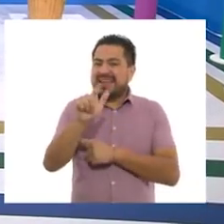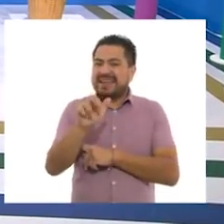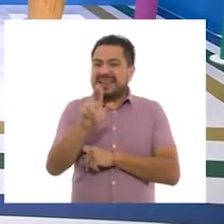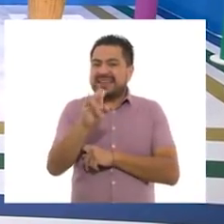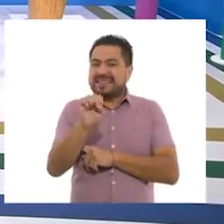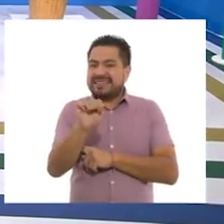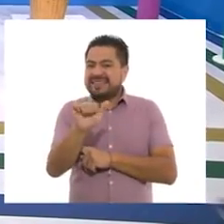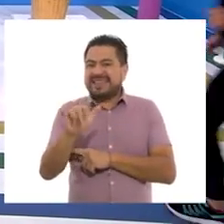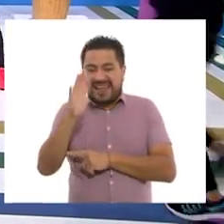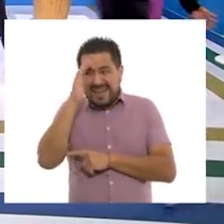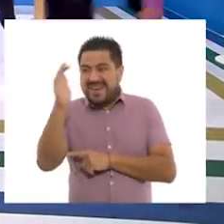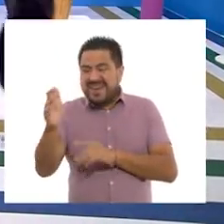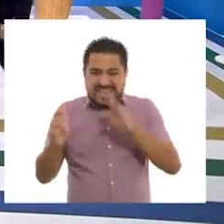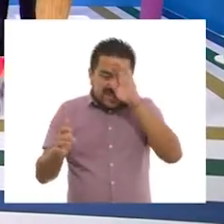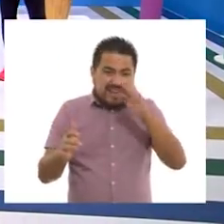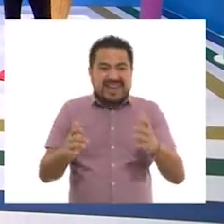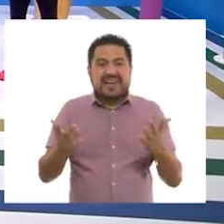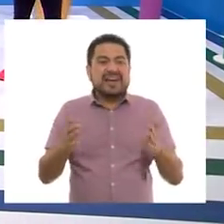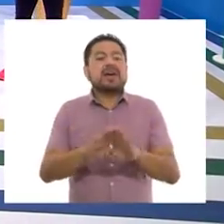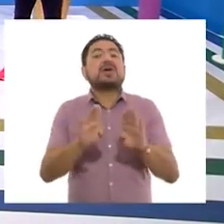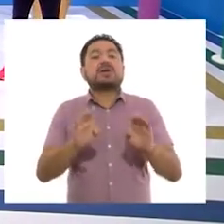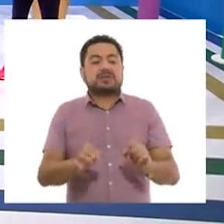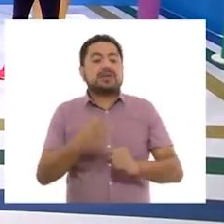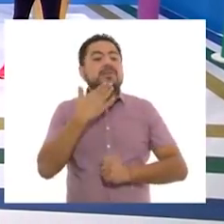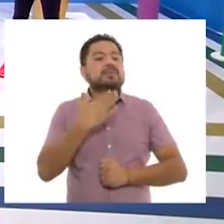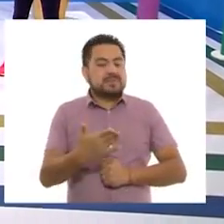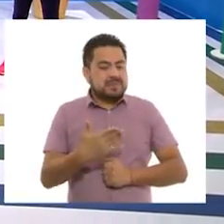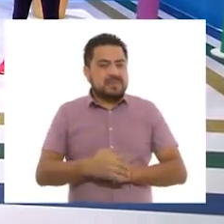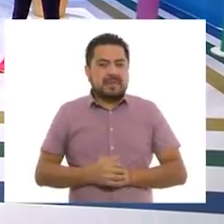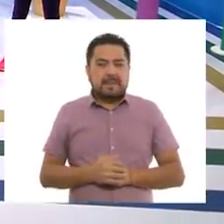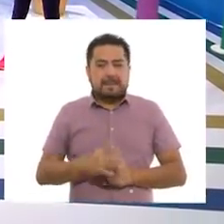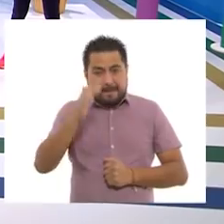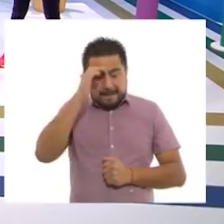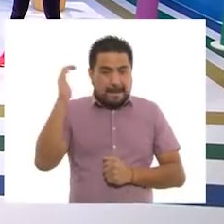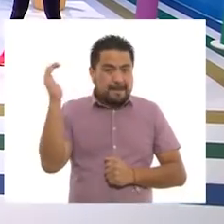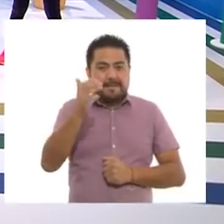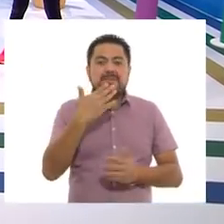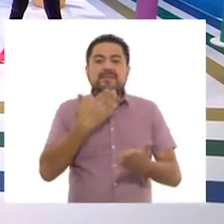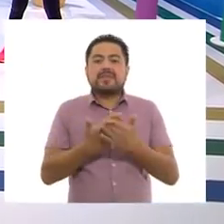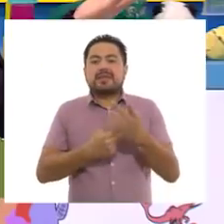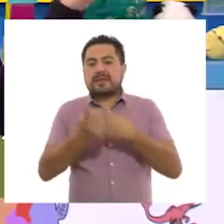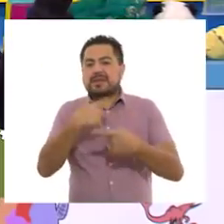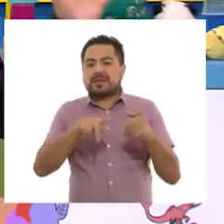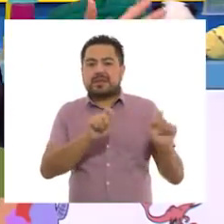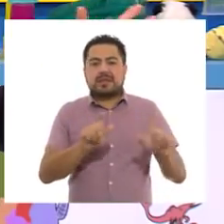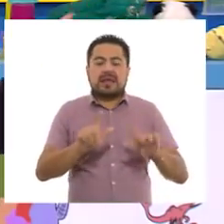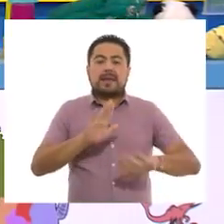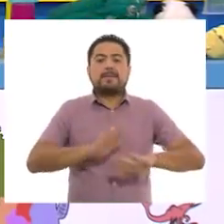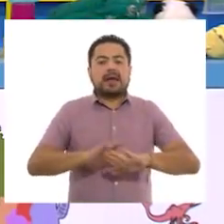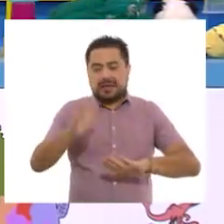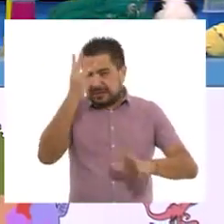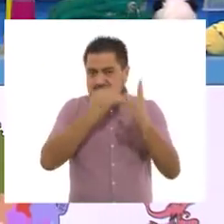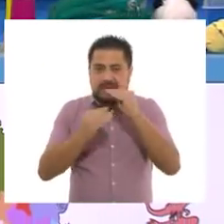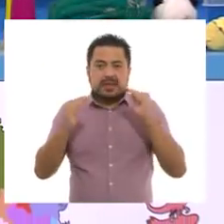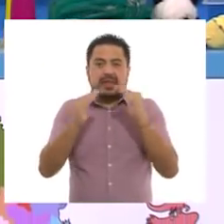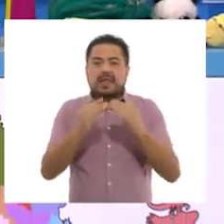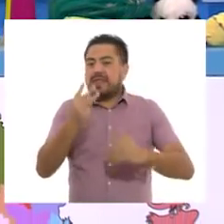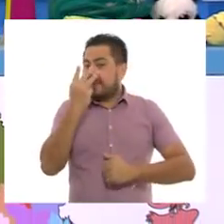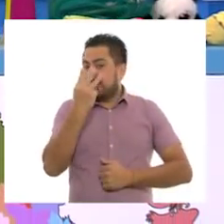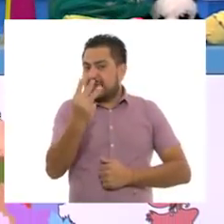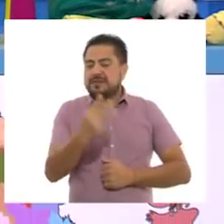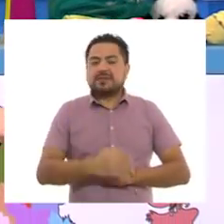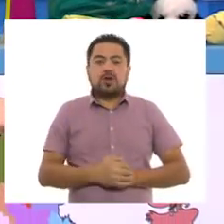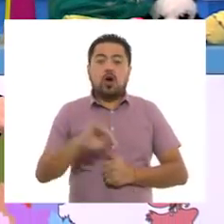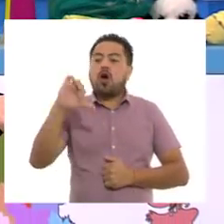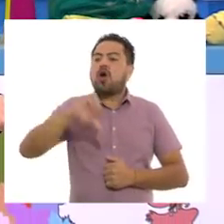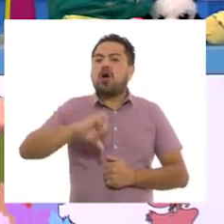Lari! ¡Hola! ¿Cómo está? ¿Bien, bien? Muy bien. Hola, bienvenidos a un programa más de Aprende en Casa 3.